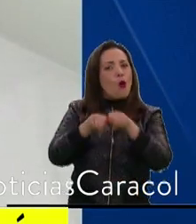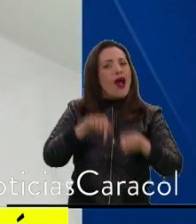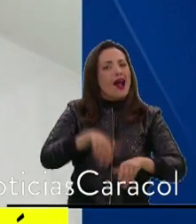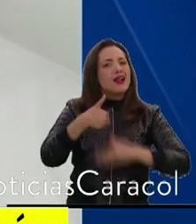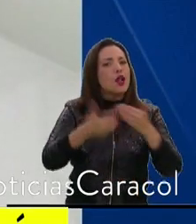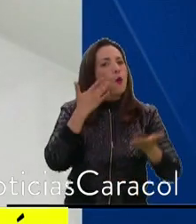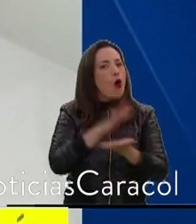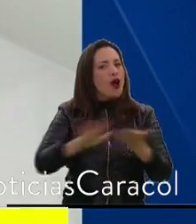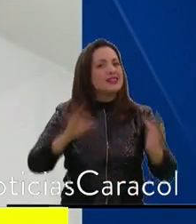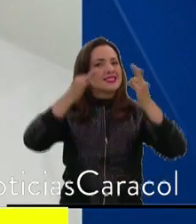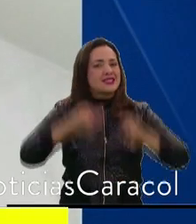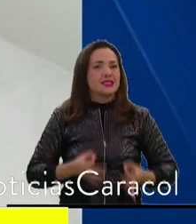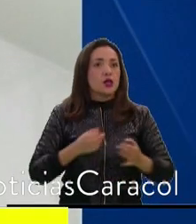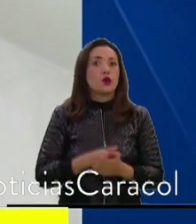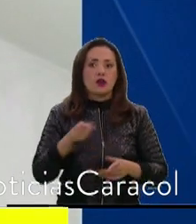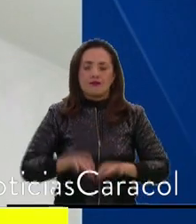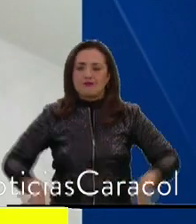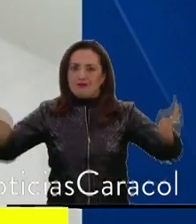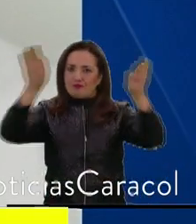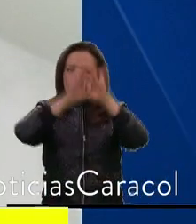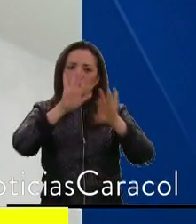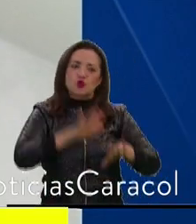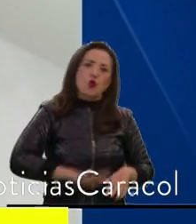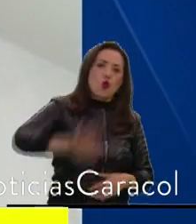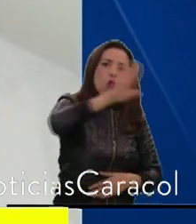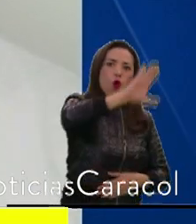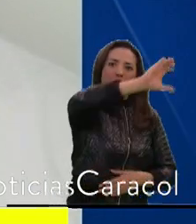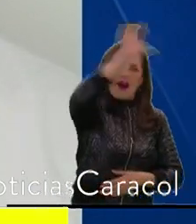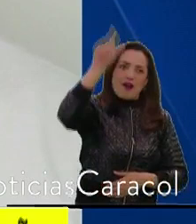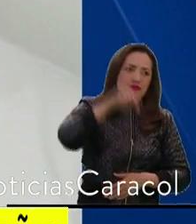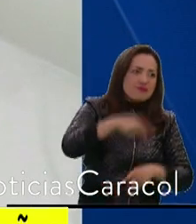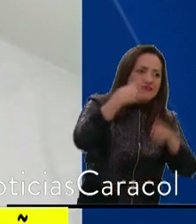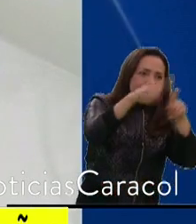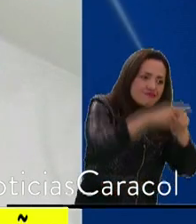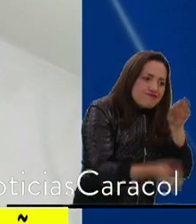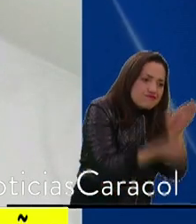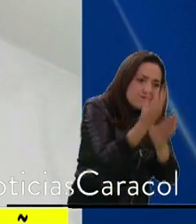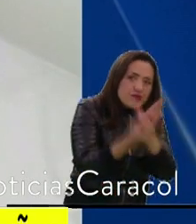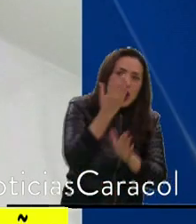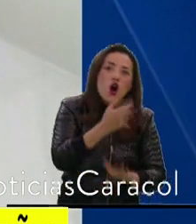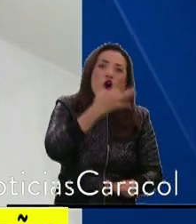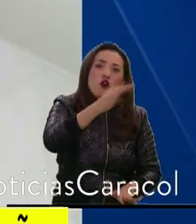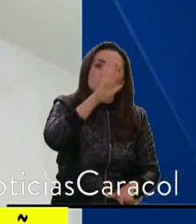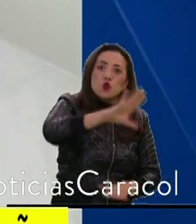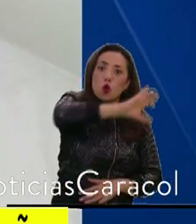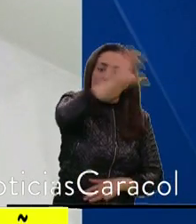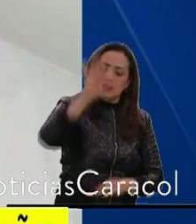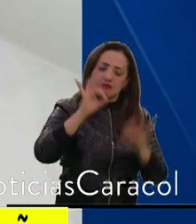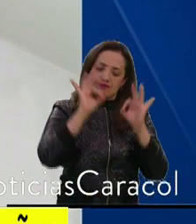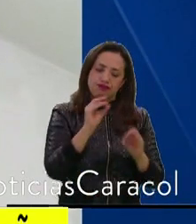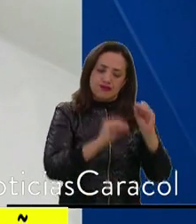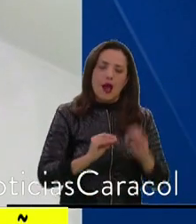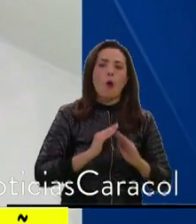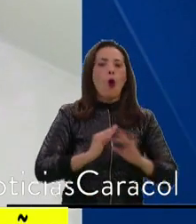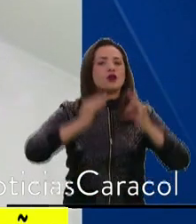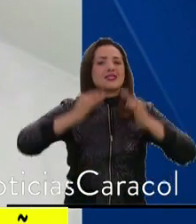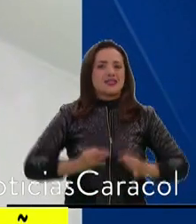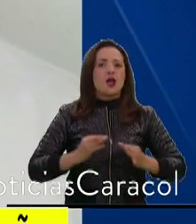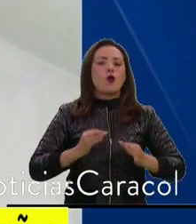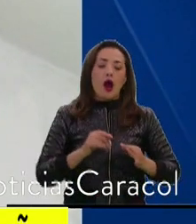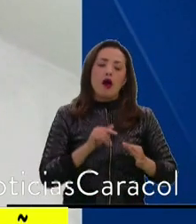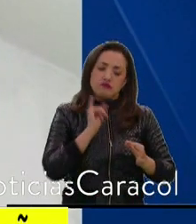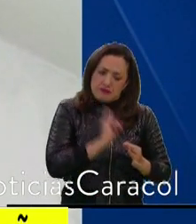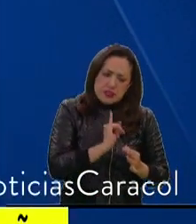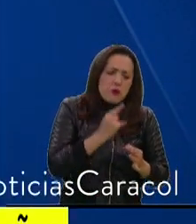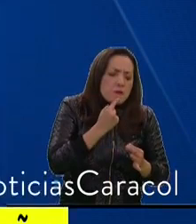los esfuerzos por innovar que se desarrollan en la región producir el queso costeño de manera segura conservando sus características